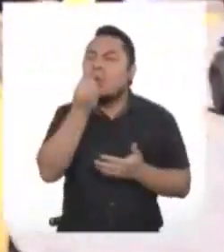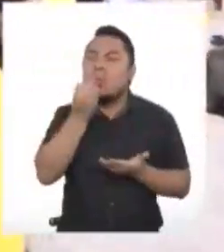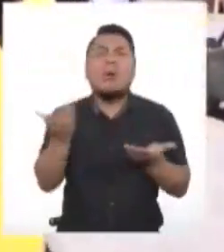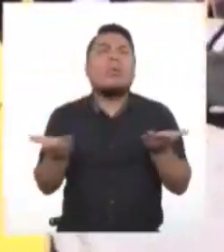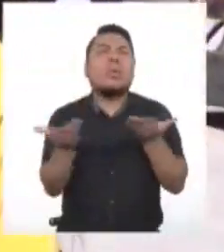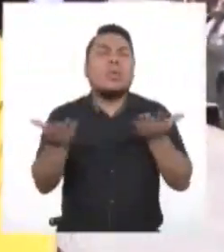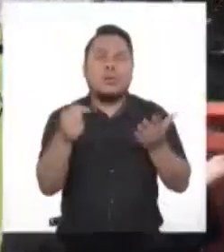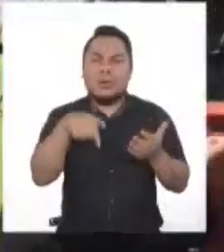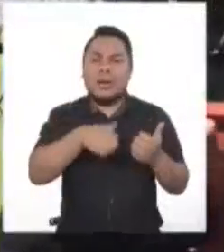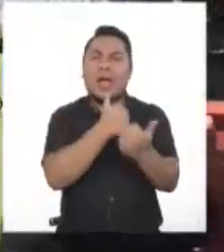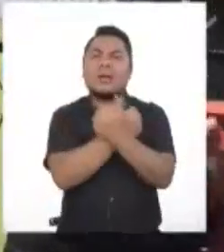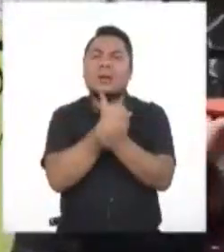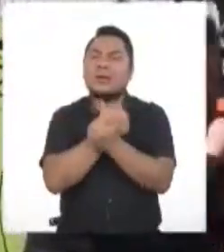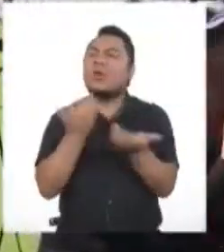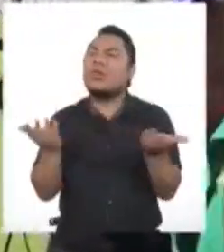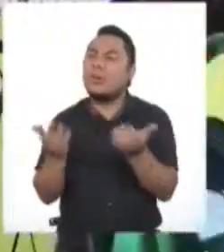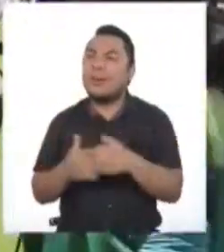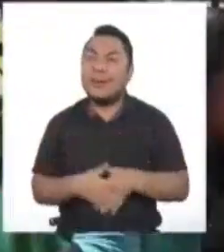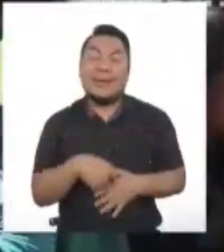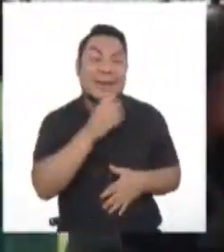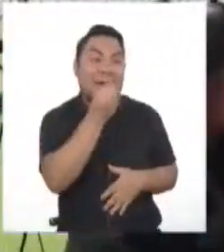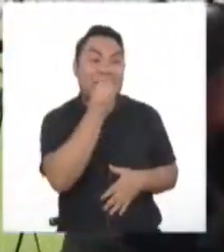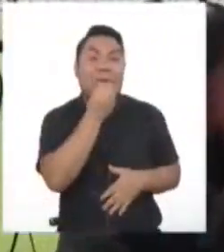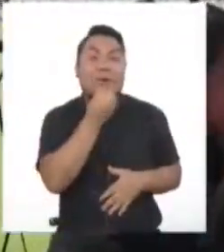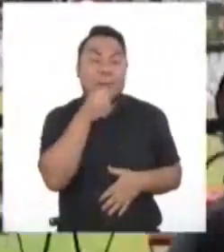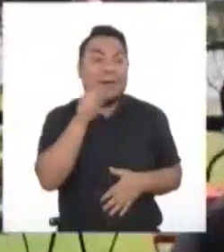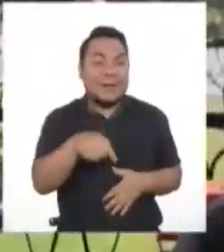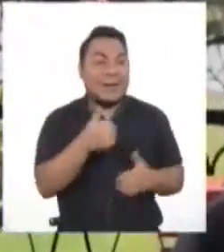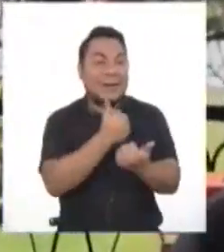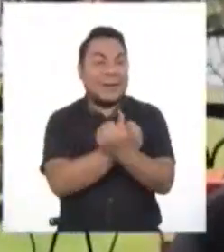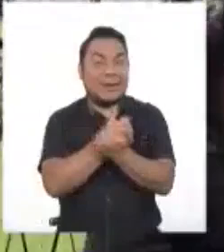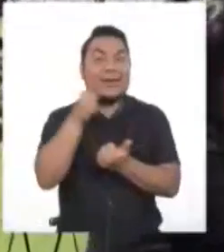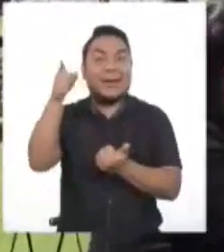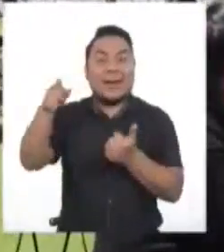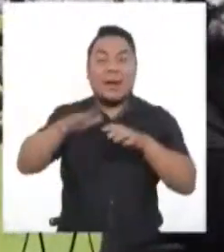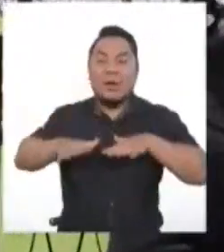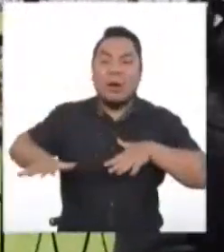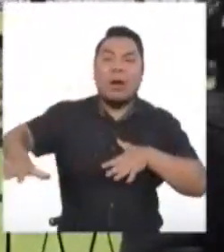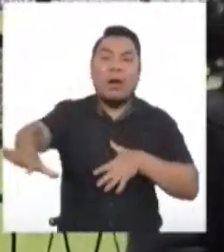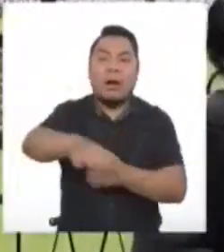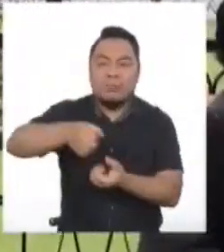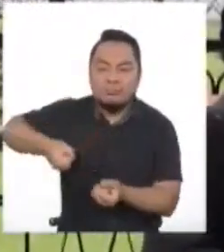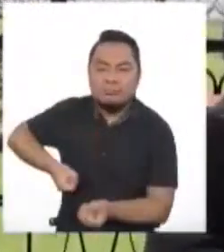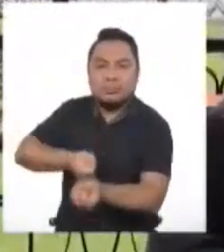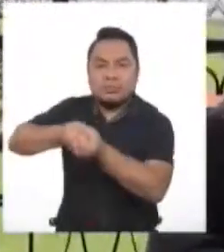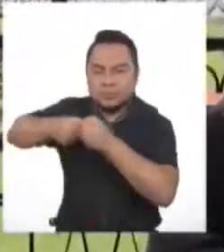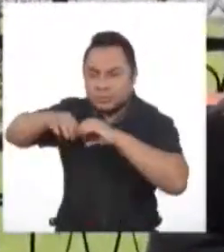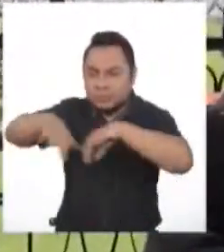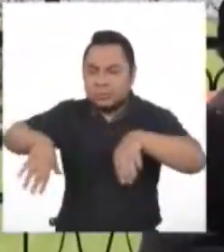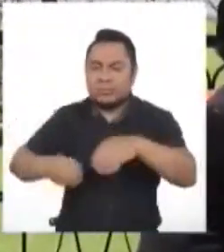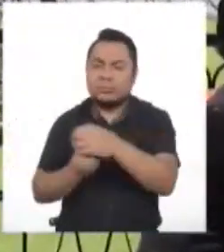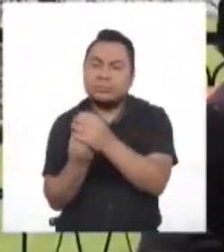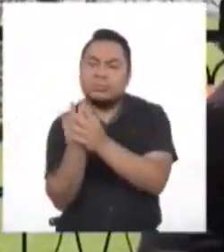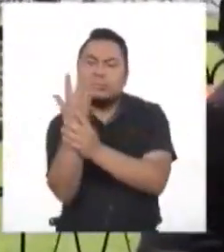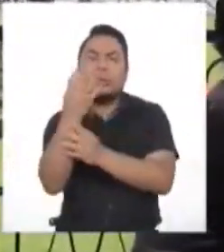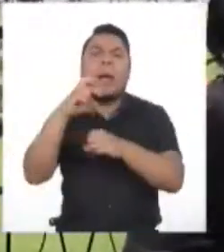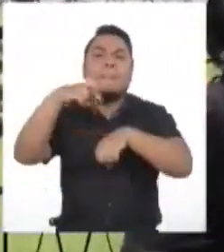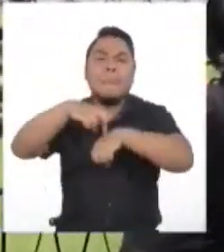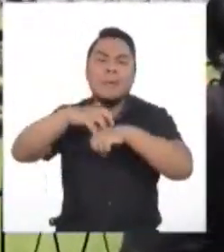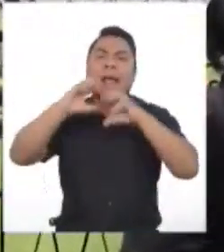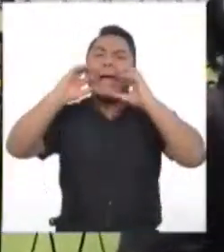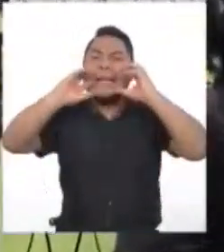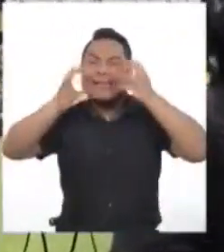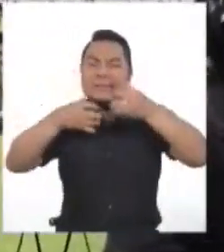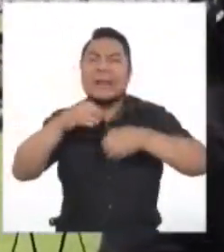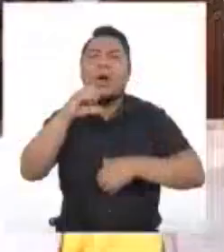de Ayacucho? Claro, la comida de Ayacucho viene del campo. Caso el maíz, la papa, la quinoa, el